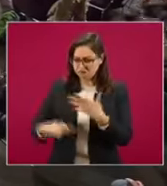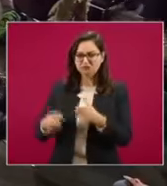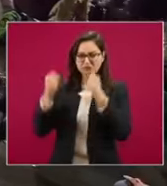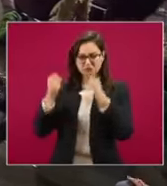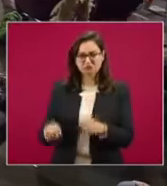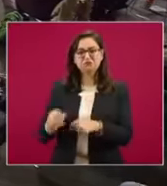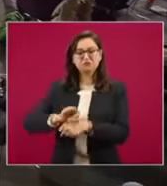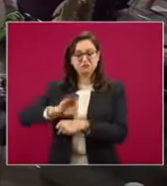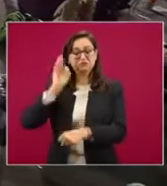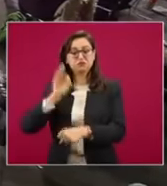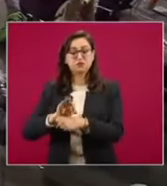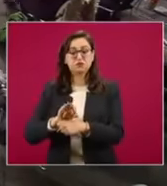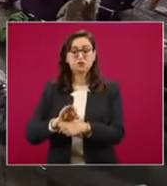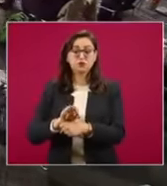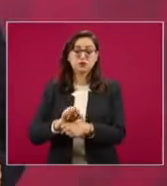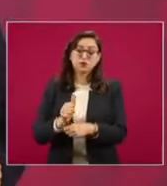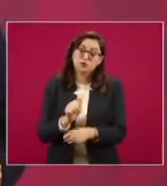y otros